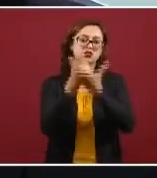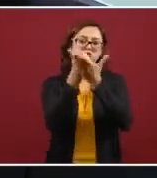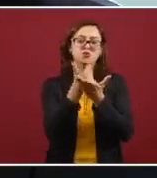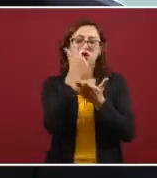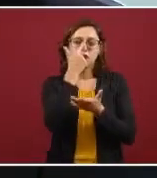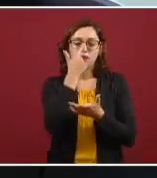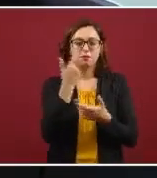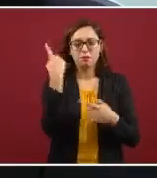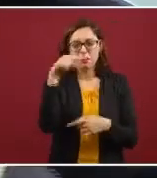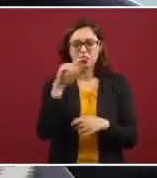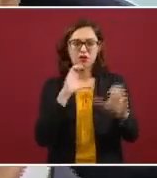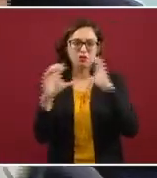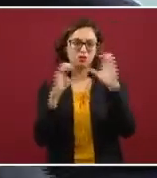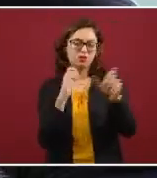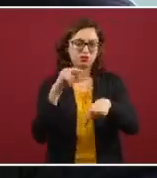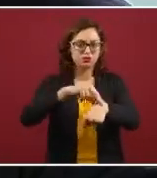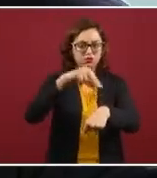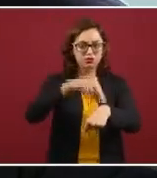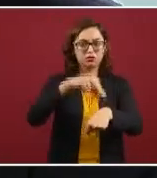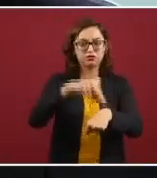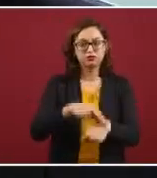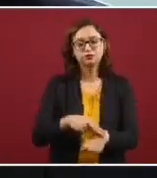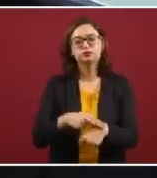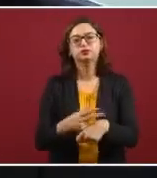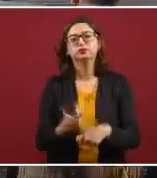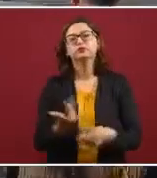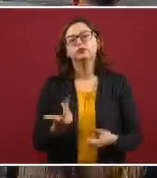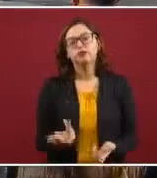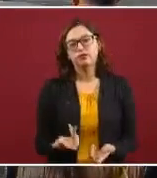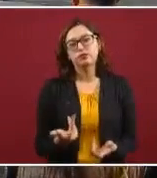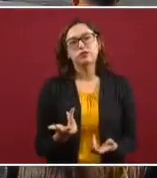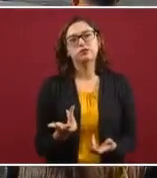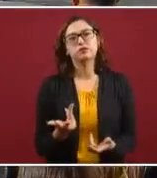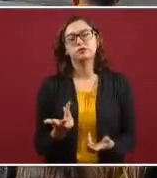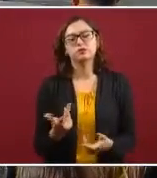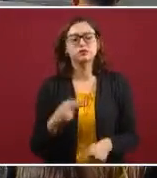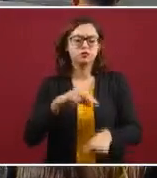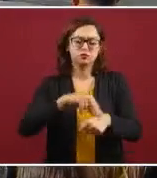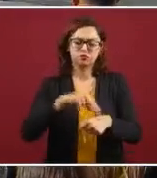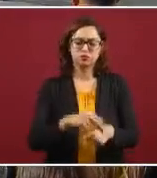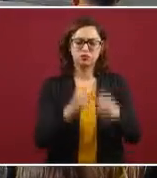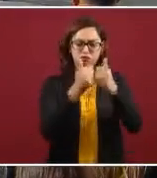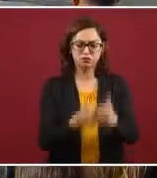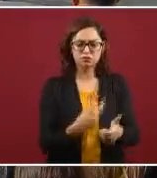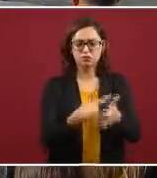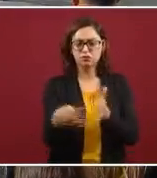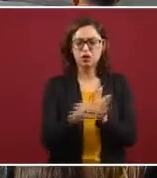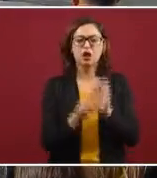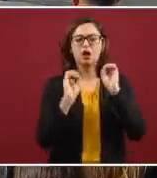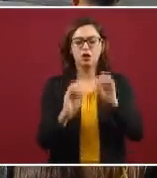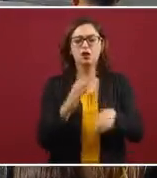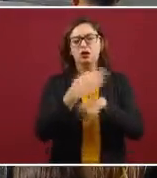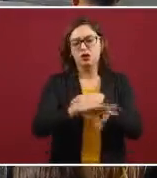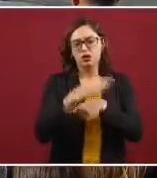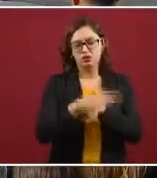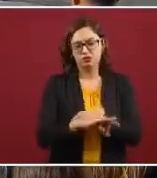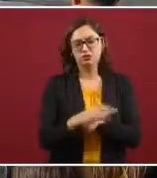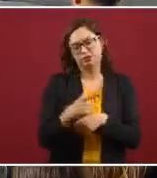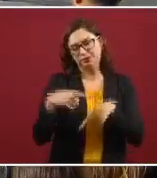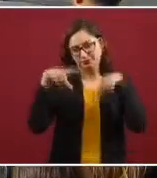médicos especialistas, ya sea residentes o los que están ya trabajando en el hospital. Pueden pasar a la